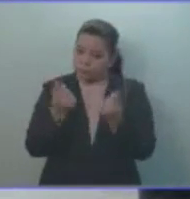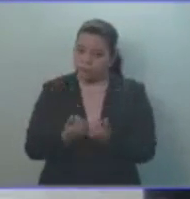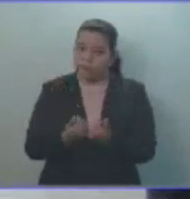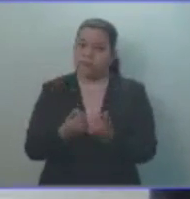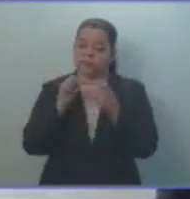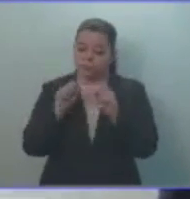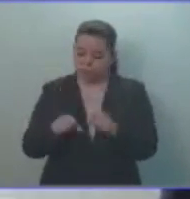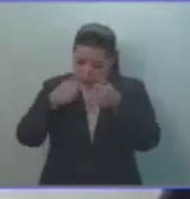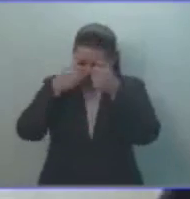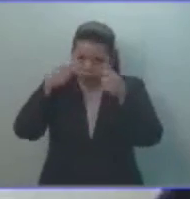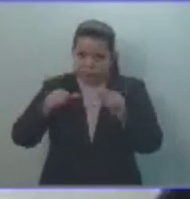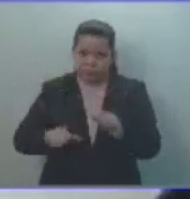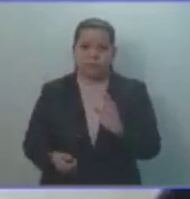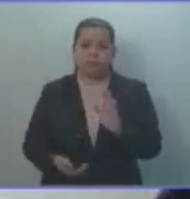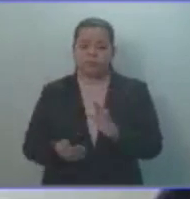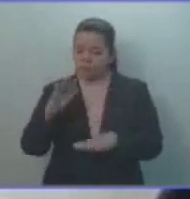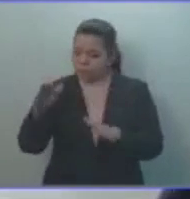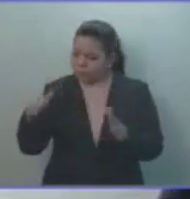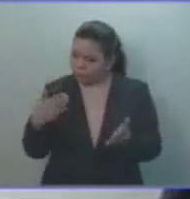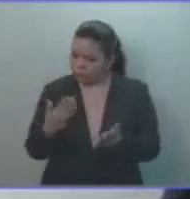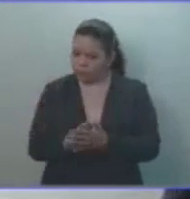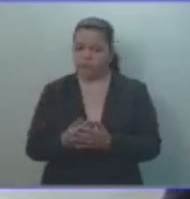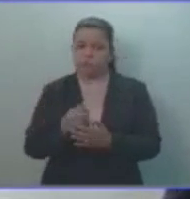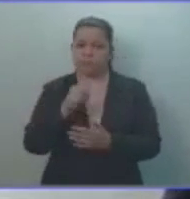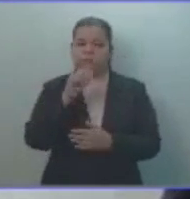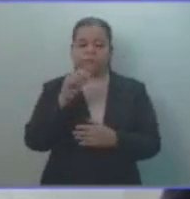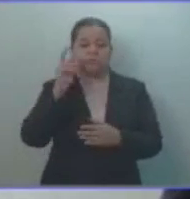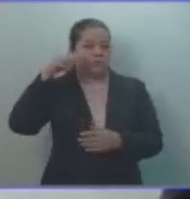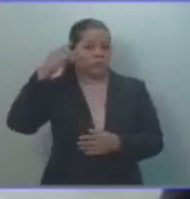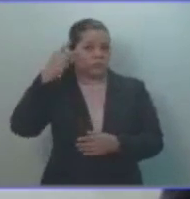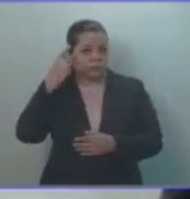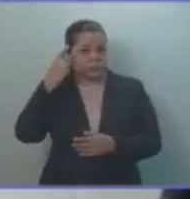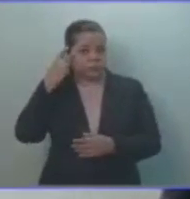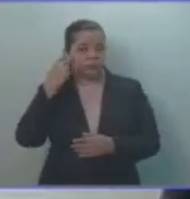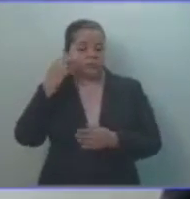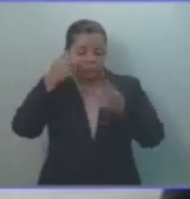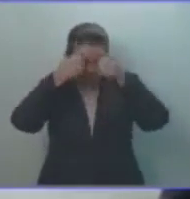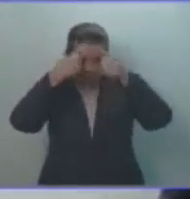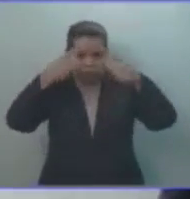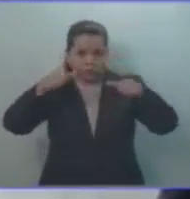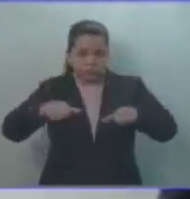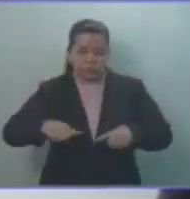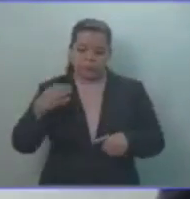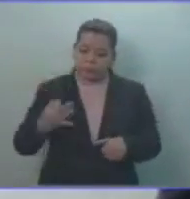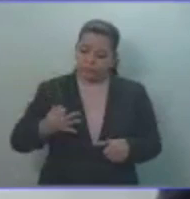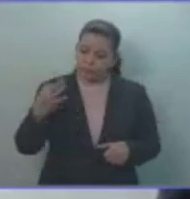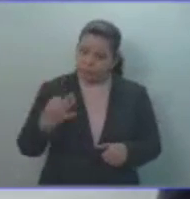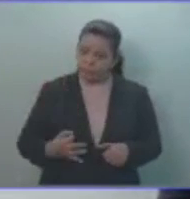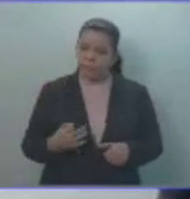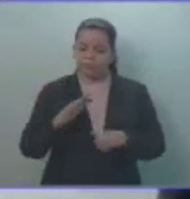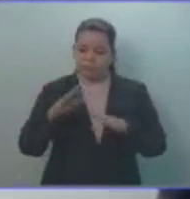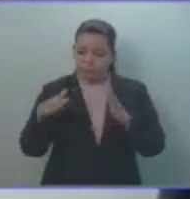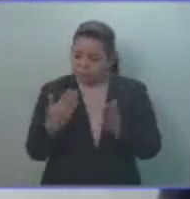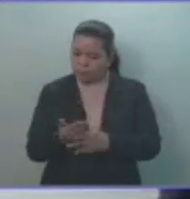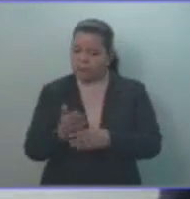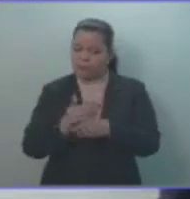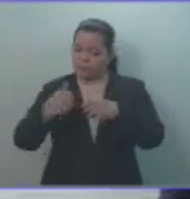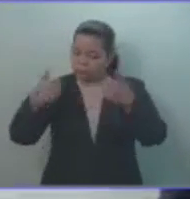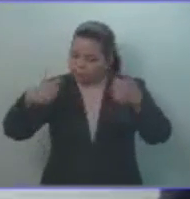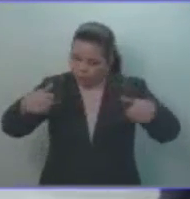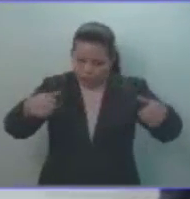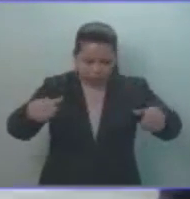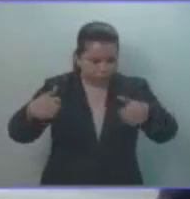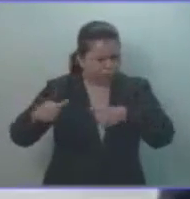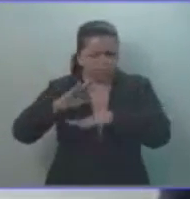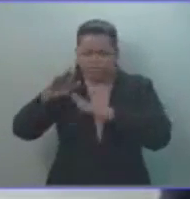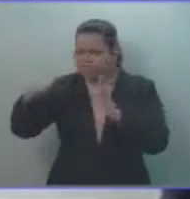sea aprobado con mayoría calificada, es decir, para aprobarse debe haber consenso y acuerdos de